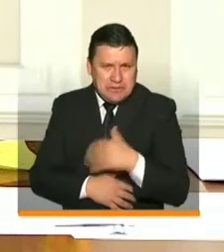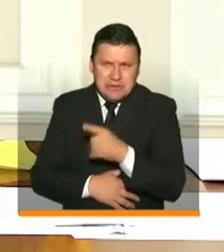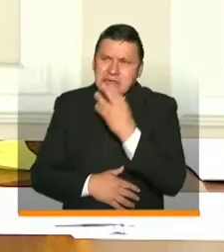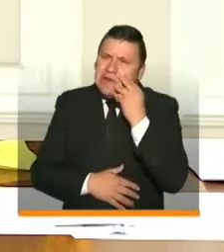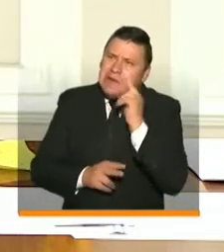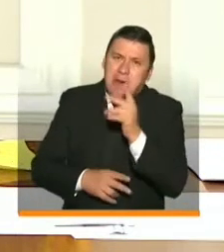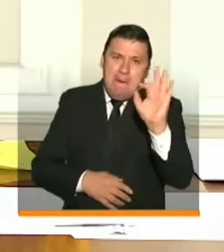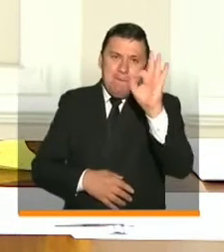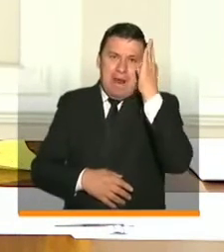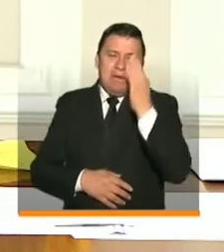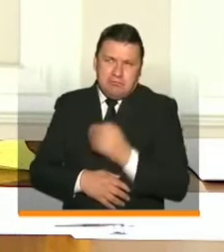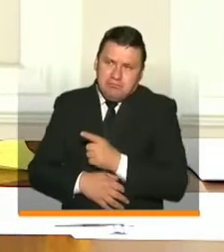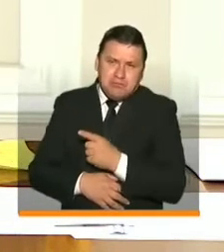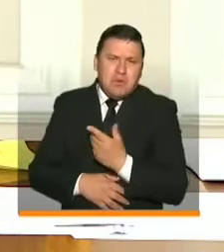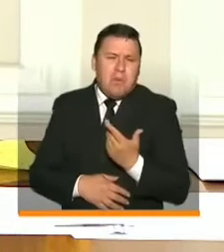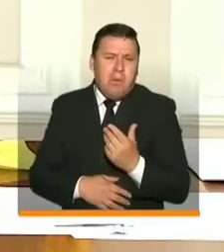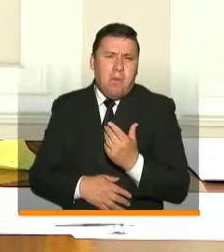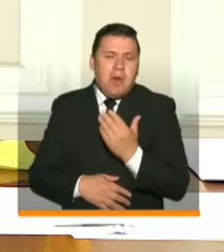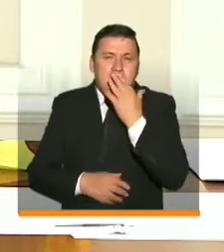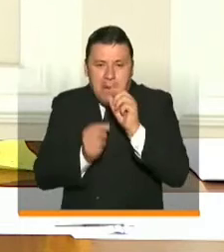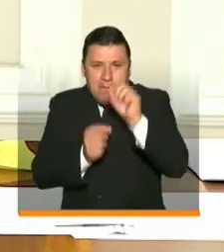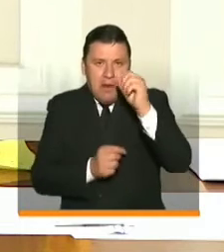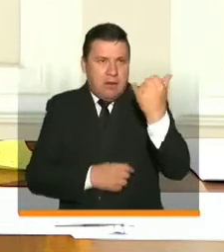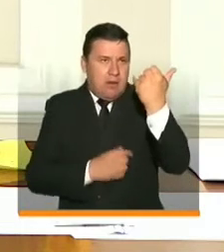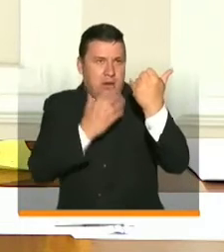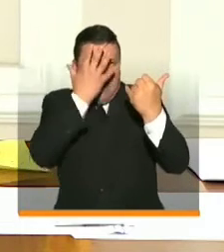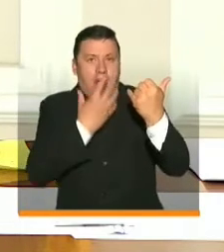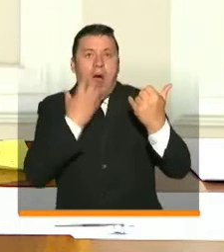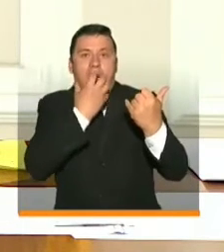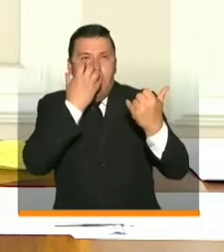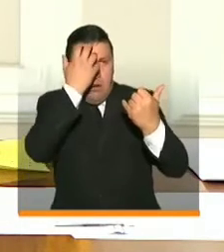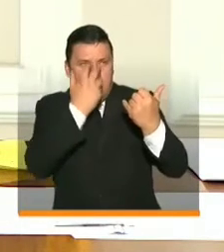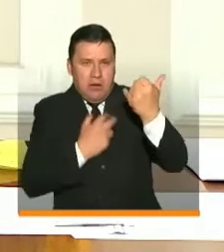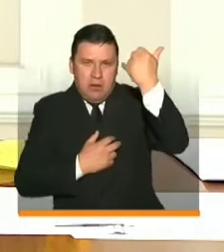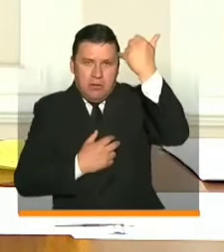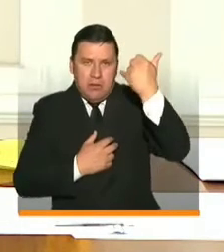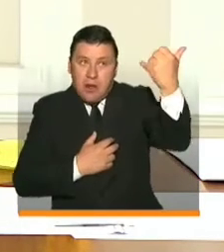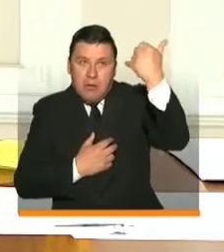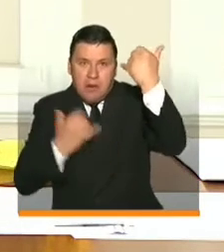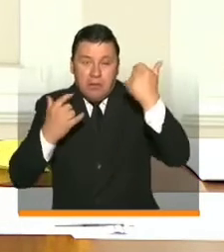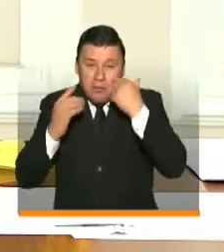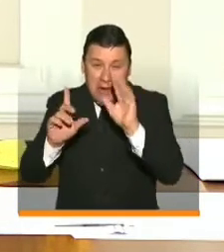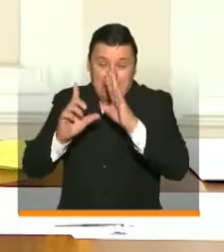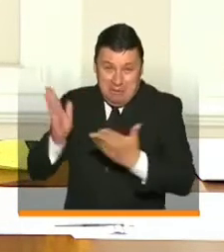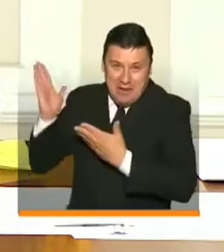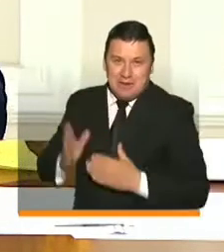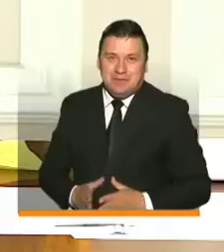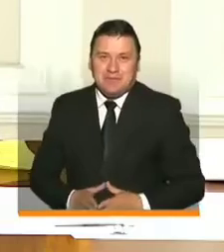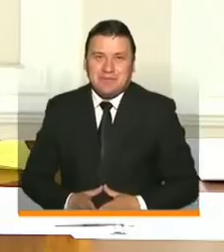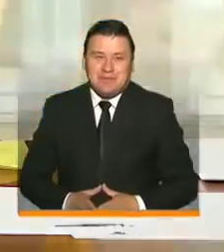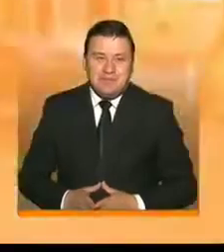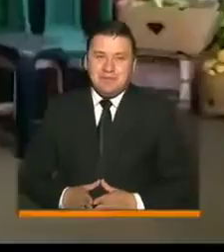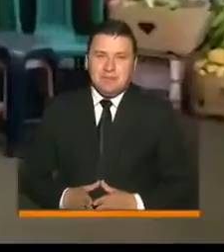tienen en Palmira, donde tenemos esa medición de temperatura que se ha hecho con inteligencia artificial y con orden. Veamos este testimonio.